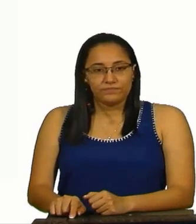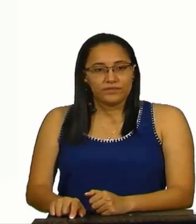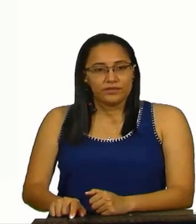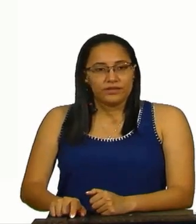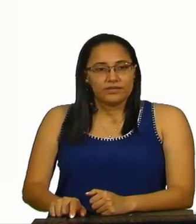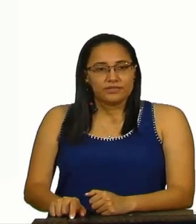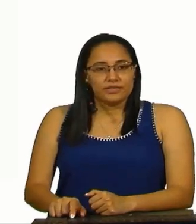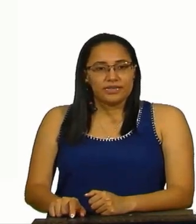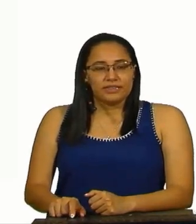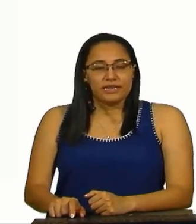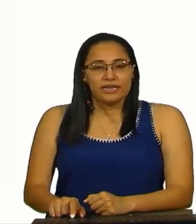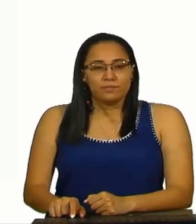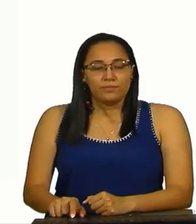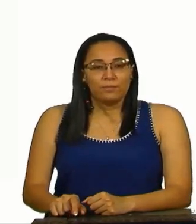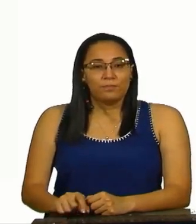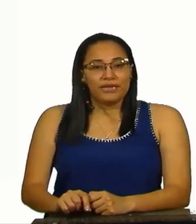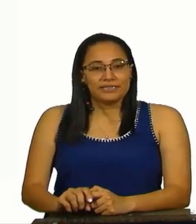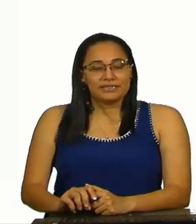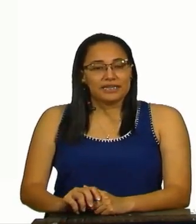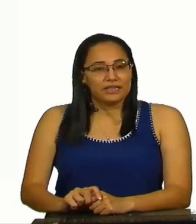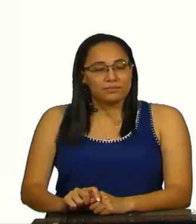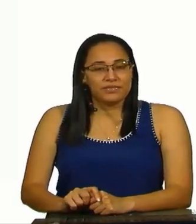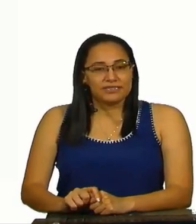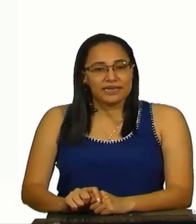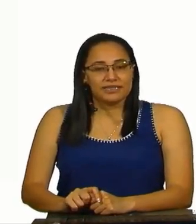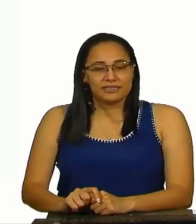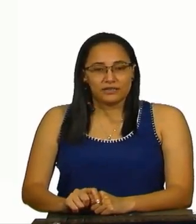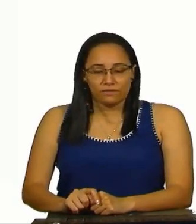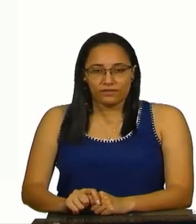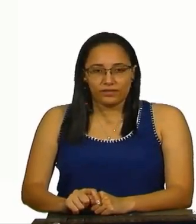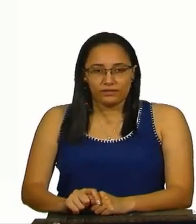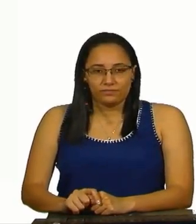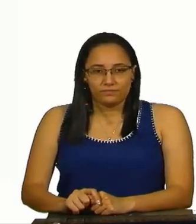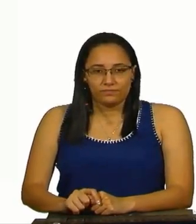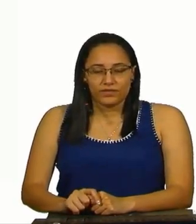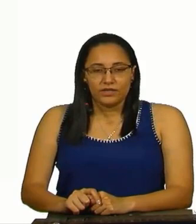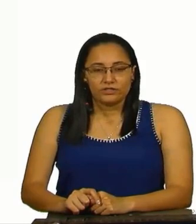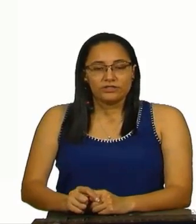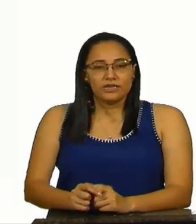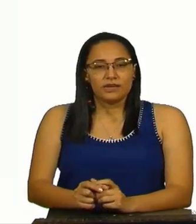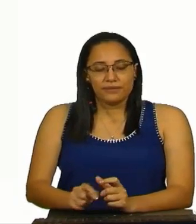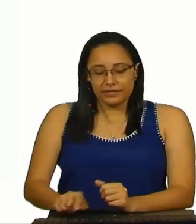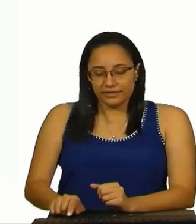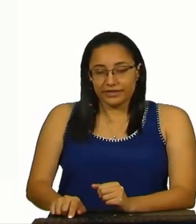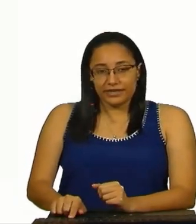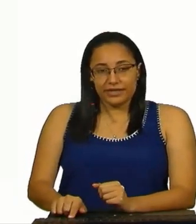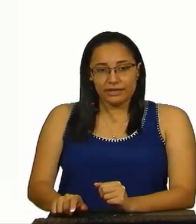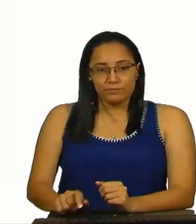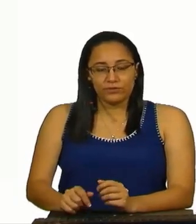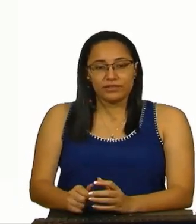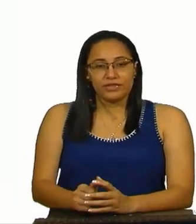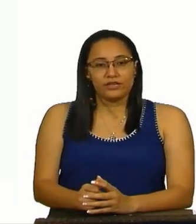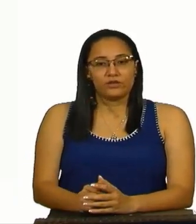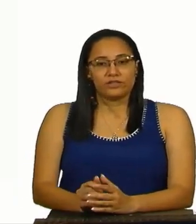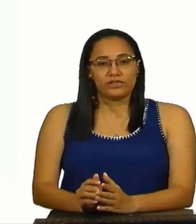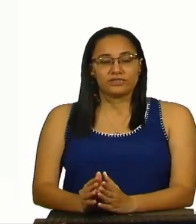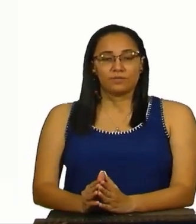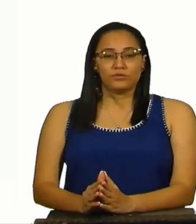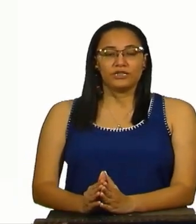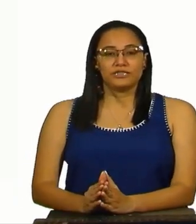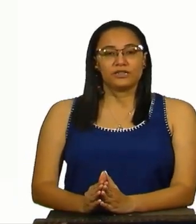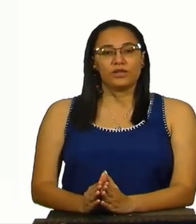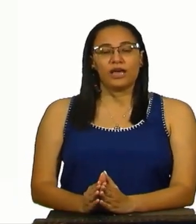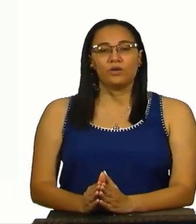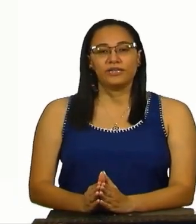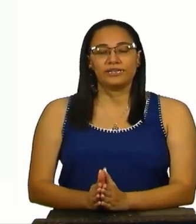Excelente. Siguiente ejemplo. Please let me say something. Si ustedes ven en el ejemplo anterior,